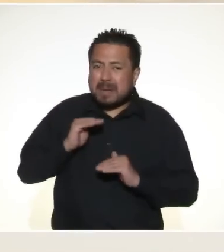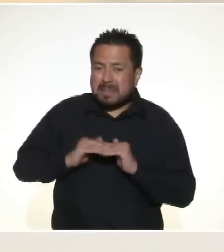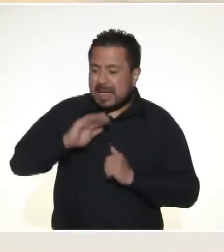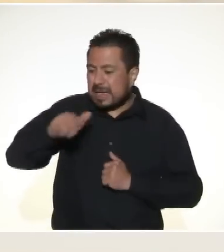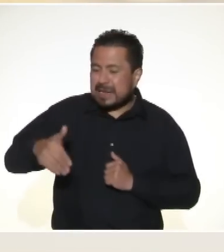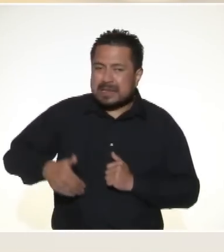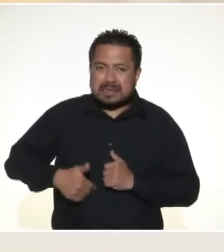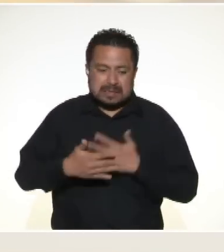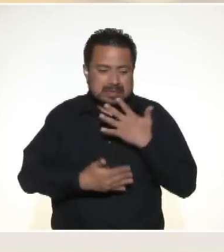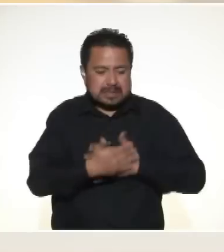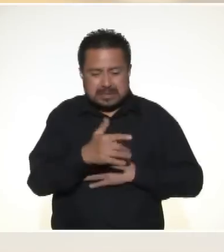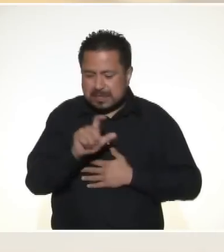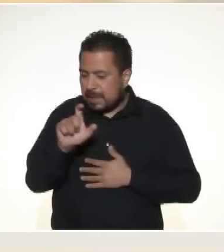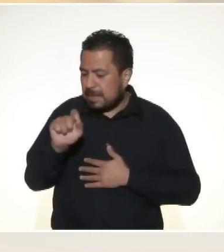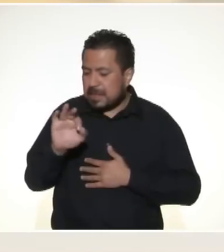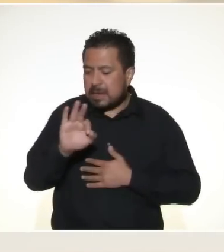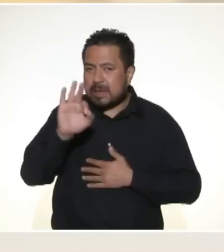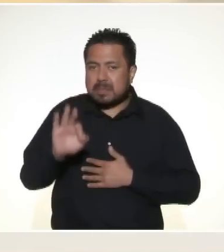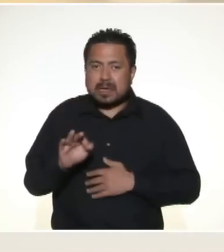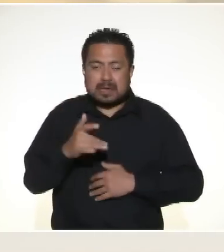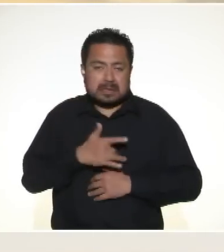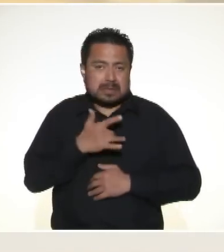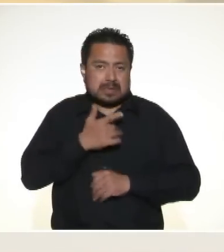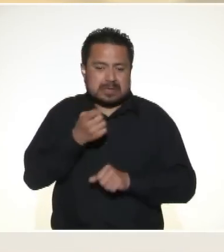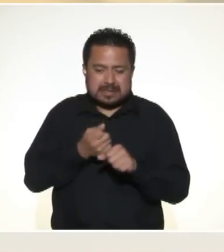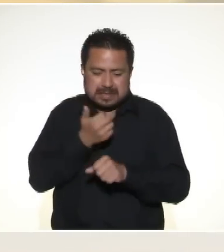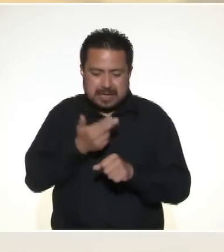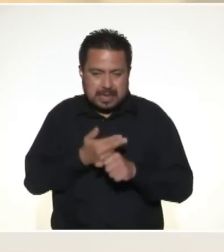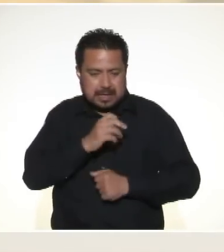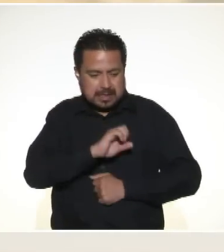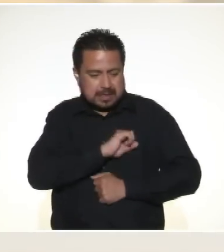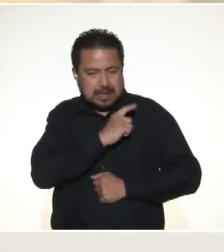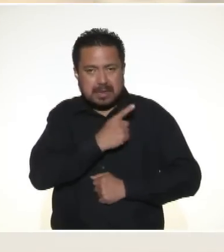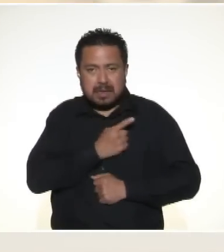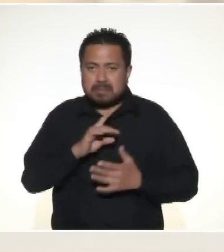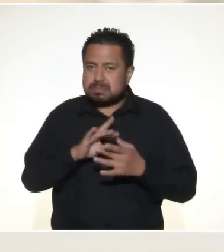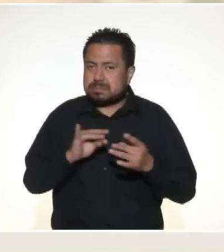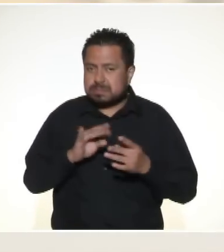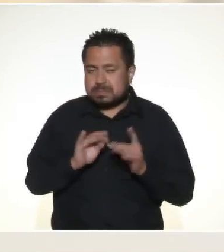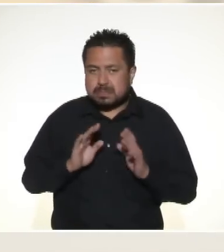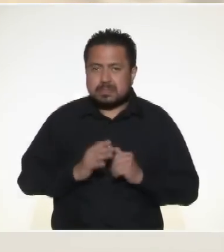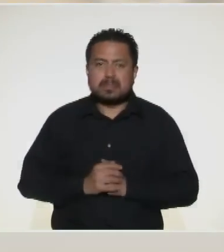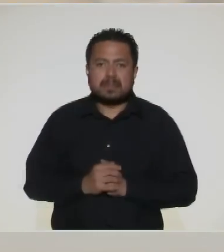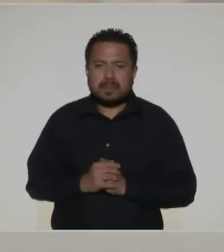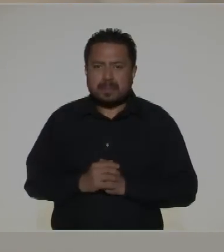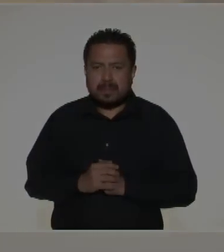15 y 20%, estima la Secretaría de Salud.